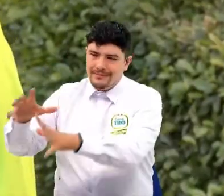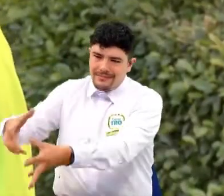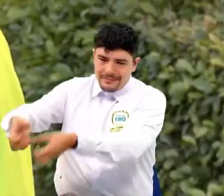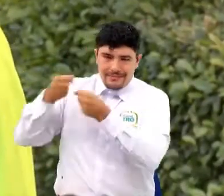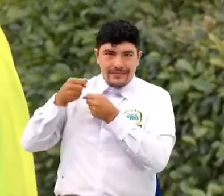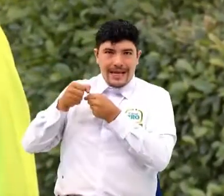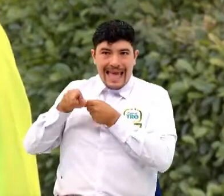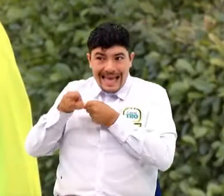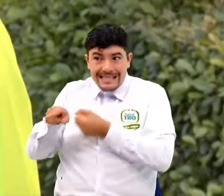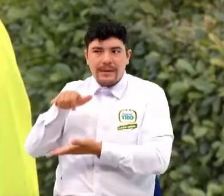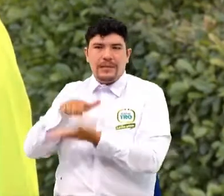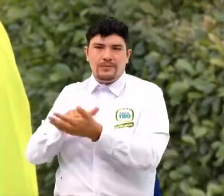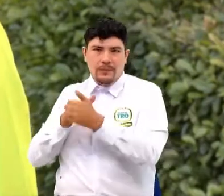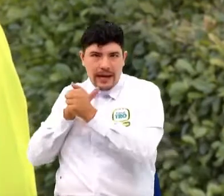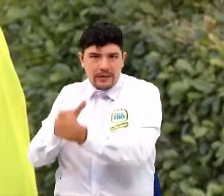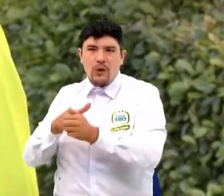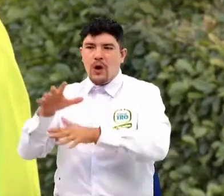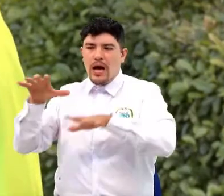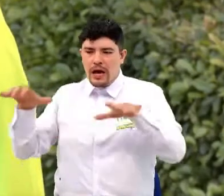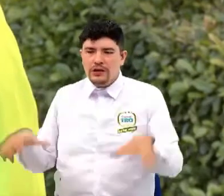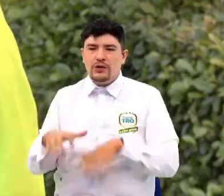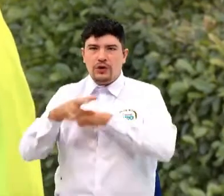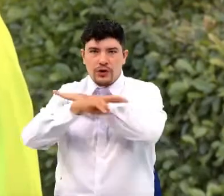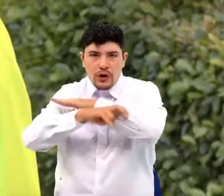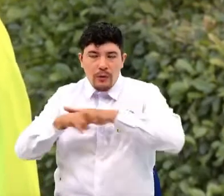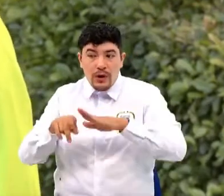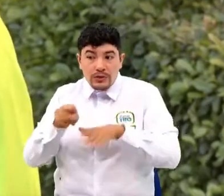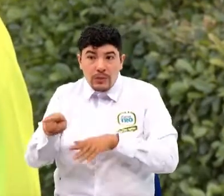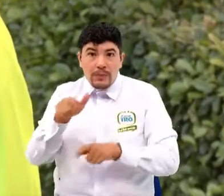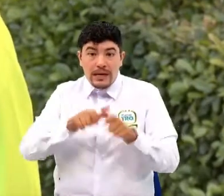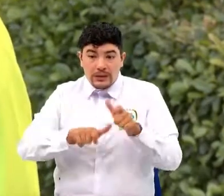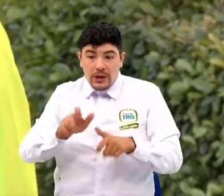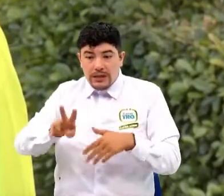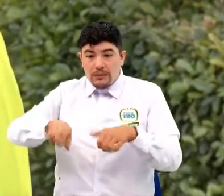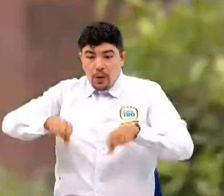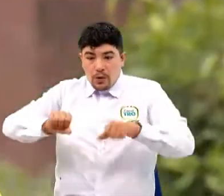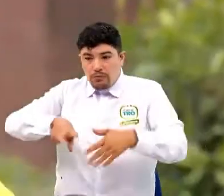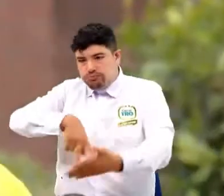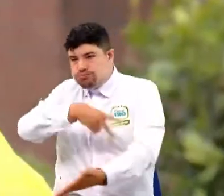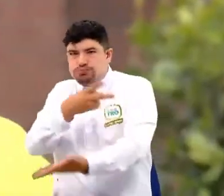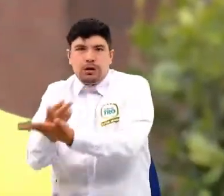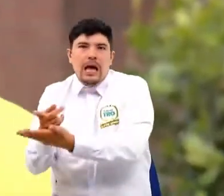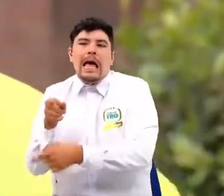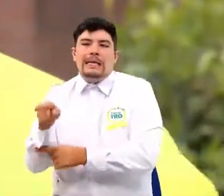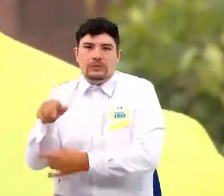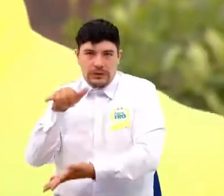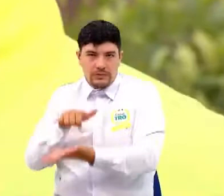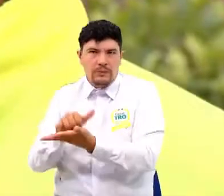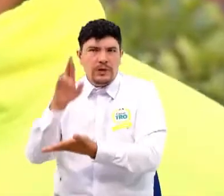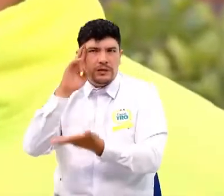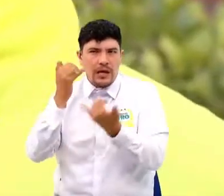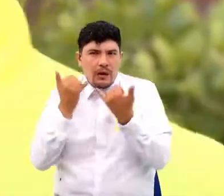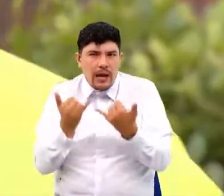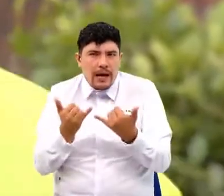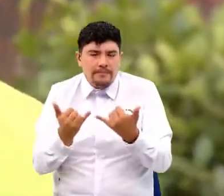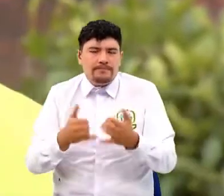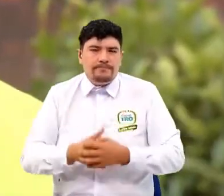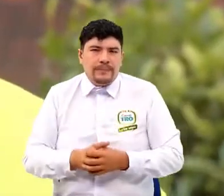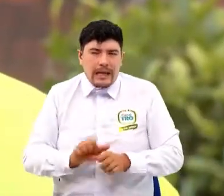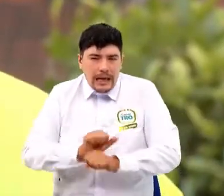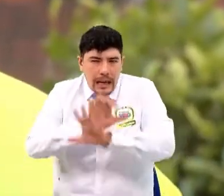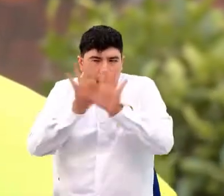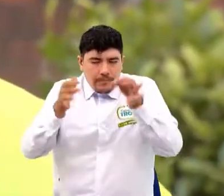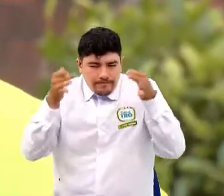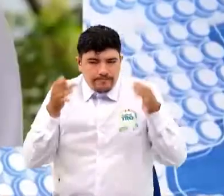en esta modalidad delictiva, es tumbando precisamente a las personas de la motocicleta. Lo único claro por ahora para las autoridades es